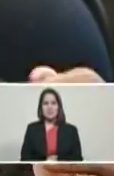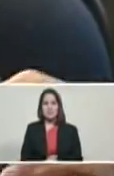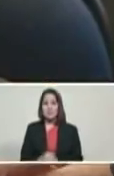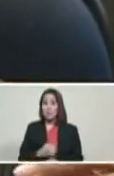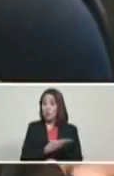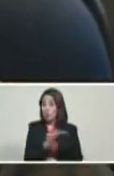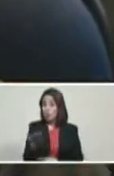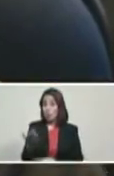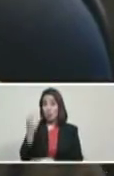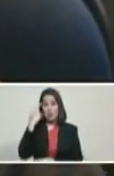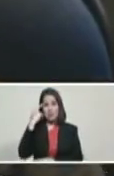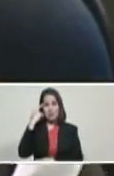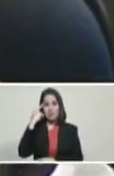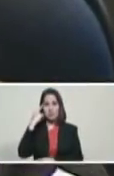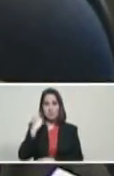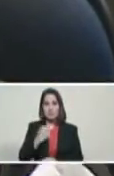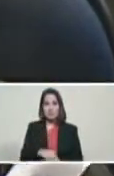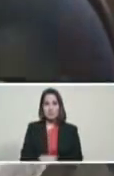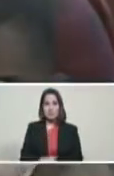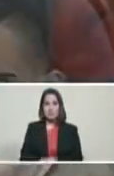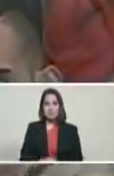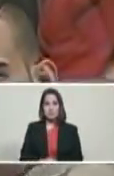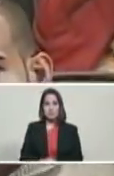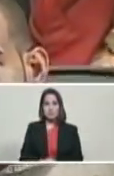¿Ustedes saben?